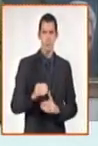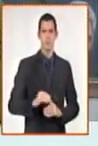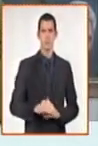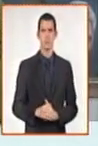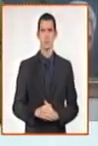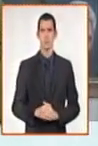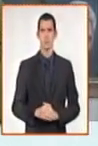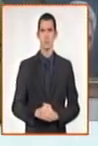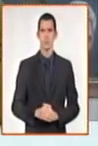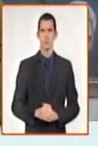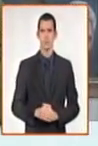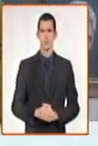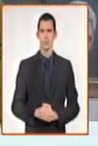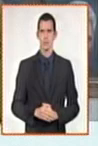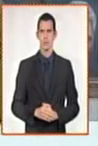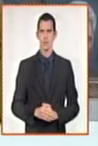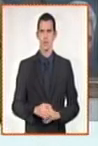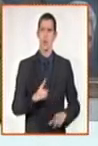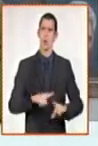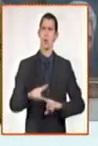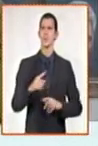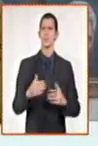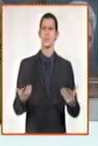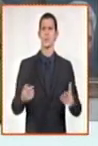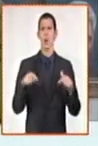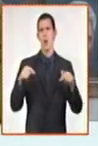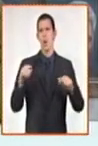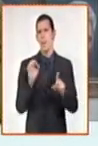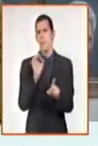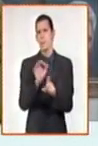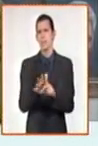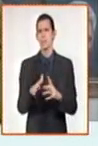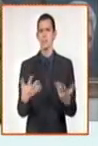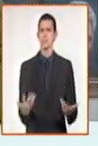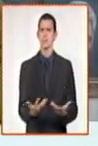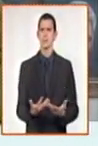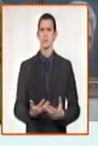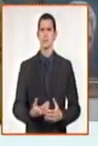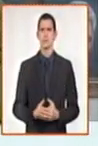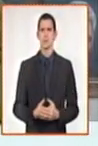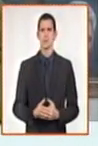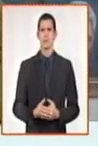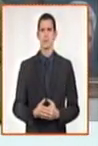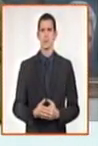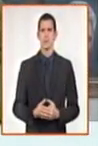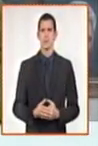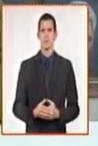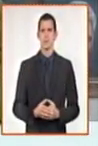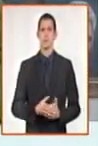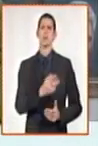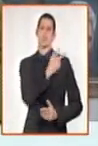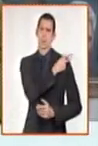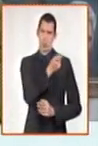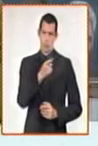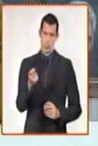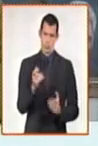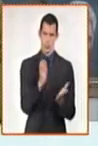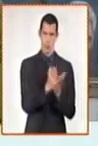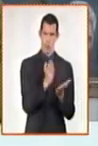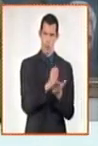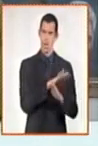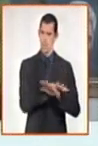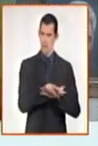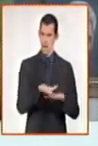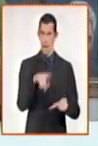noticia, creo que es bueno también por esta vía irla socializando. En el día de hoy comenzamos a ir dándole vitalidad al curso escolar en